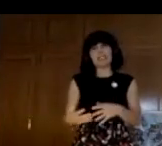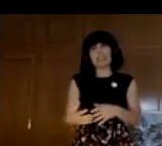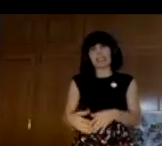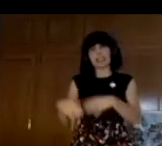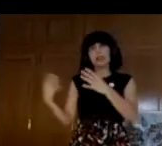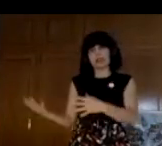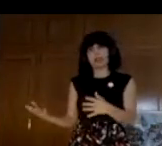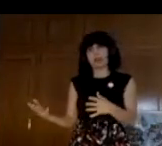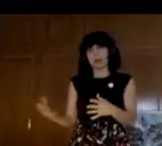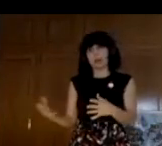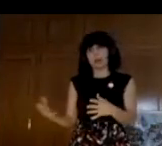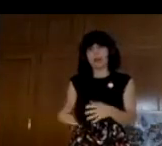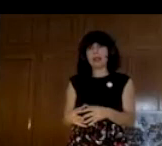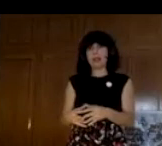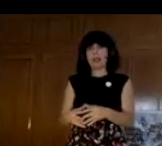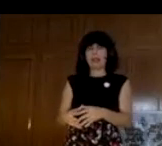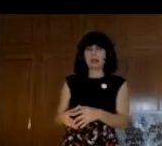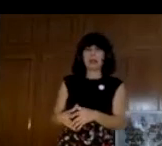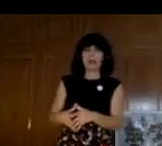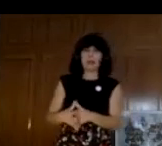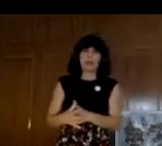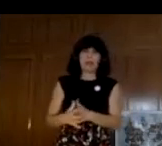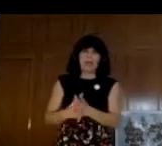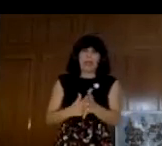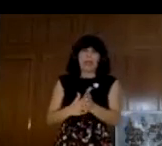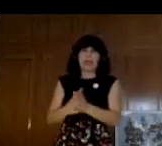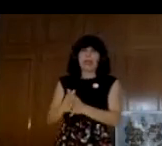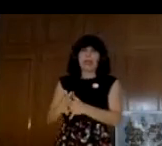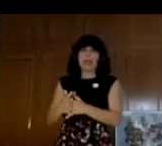más inteligente lo que viene ahora. ¿De acuerdo?